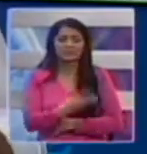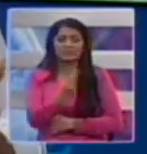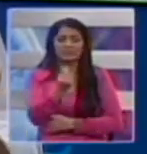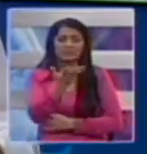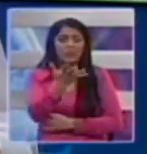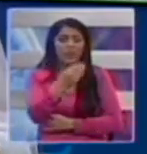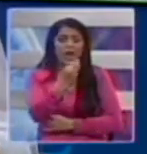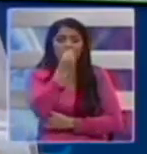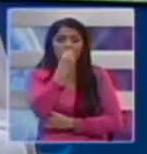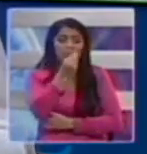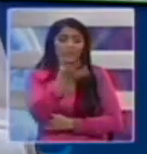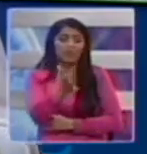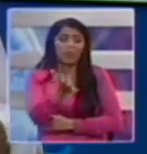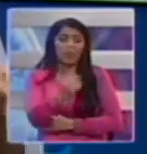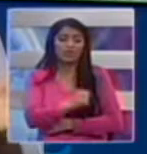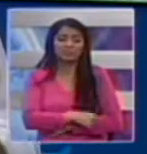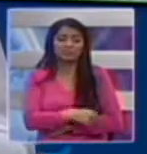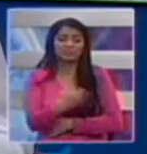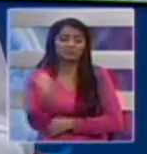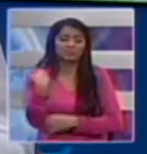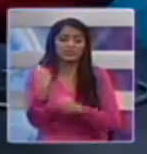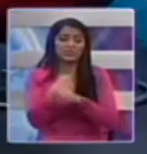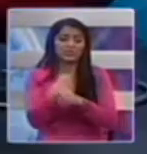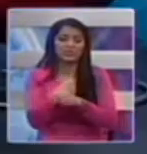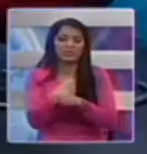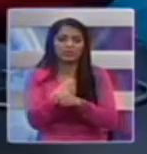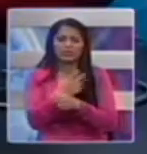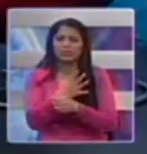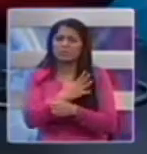que darles que comer porque no tengo empleo.